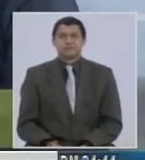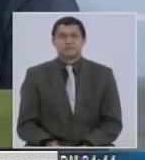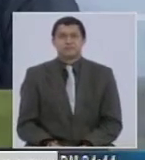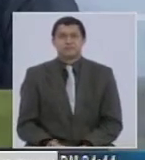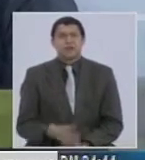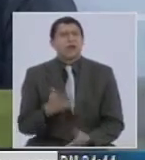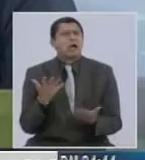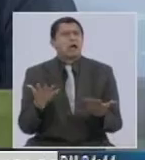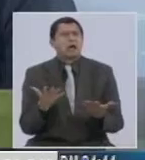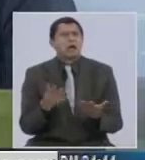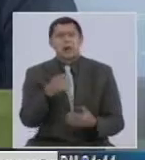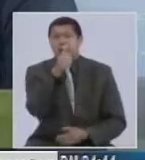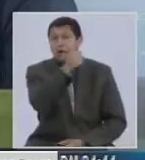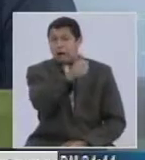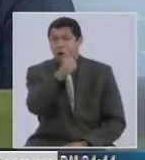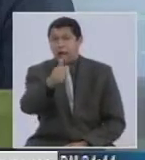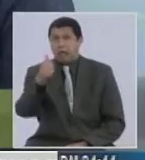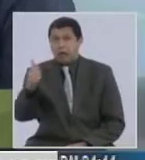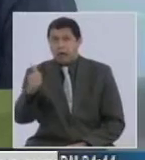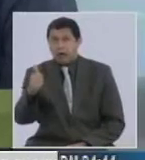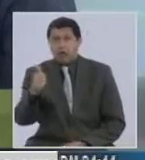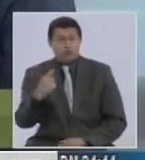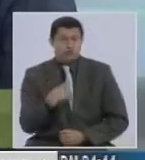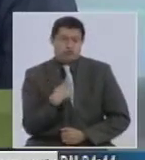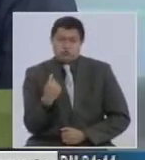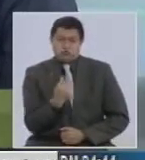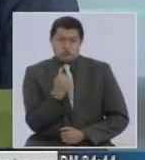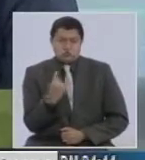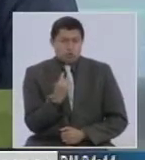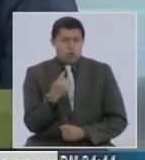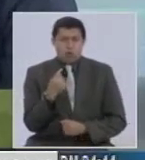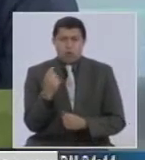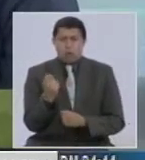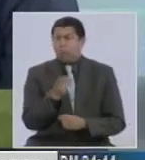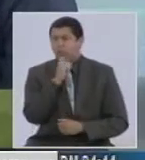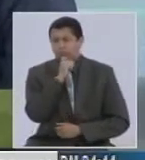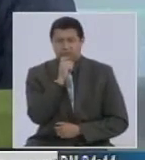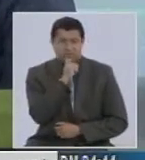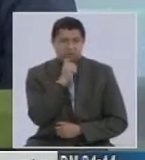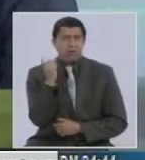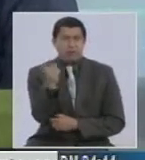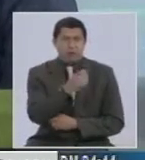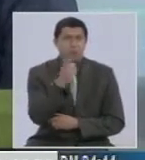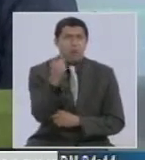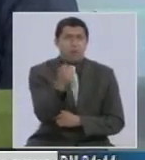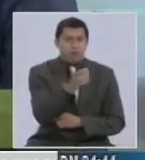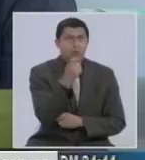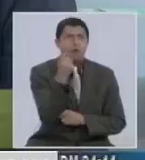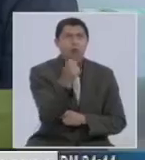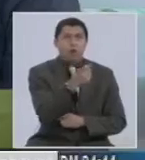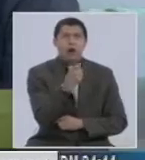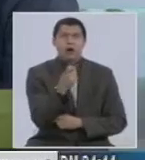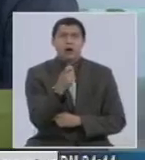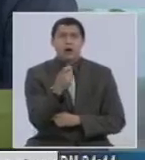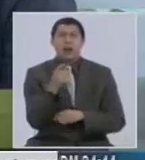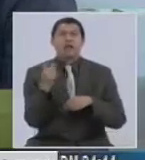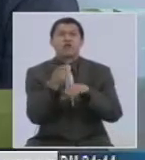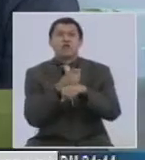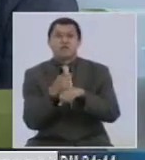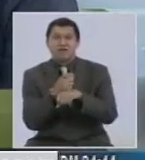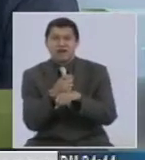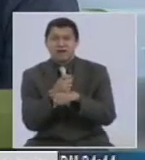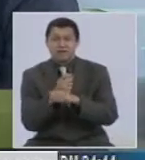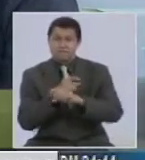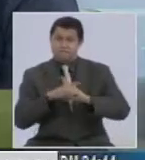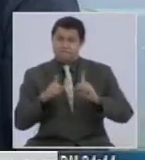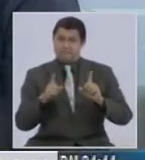Haciendo cada uno gestiones por su cuenta de manera individual es muy difícil poder llegar a las autoridades.